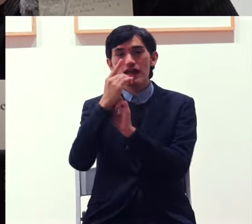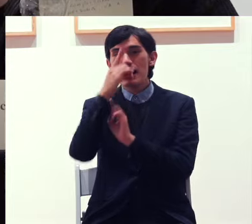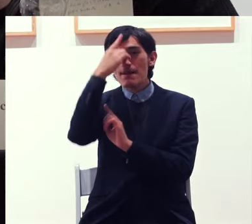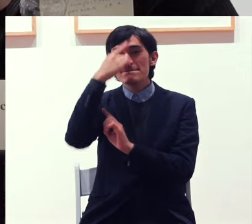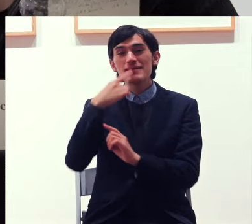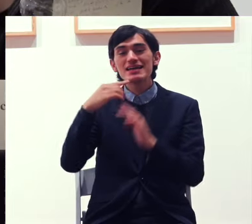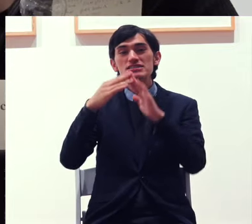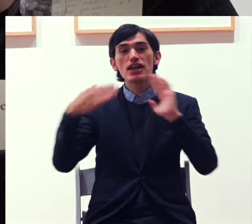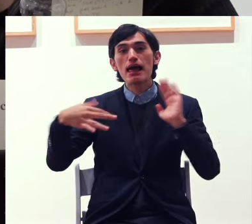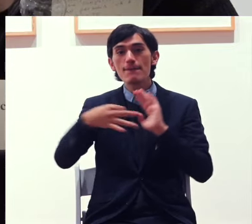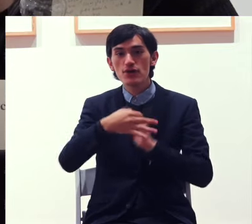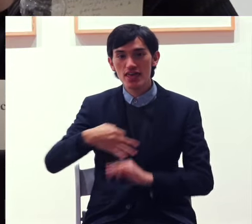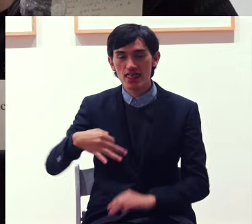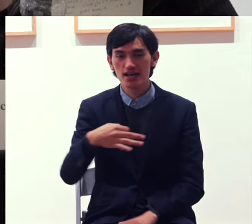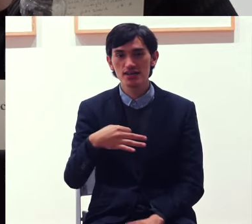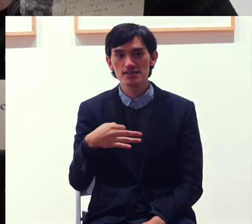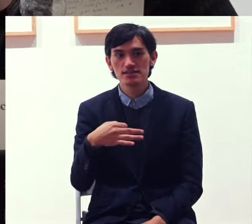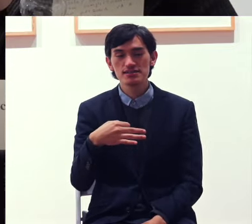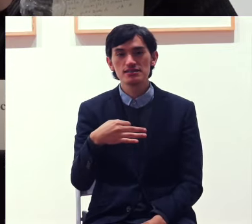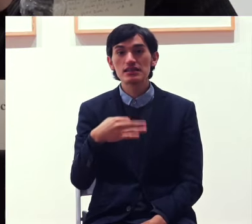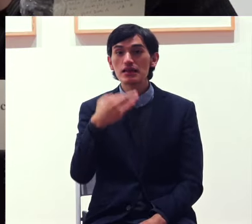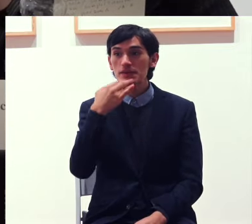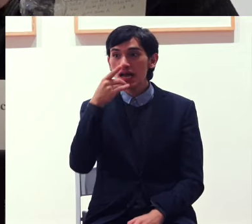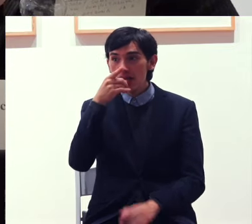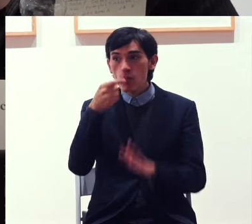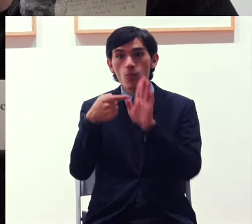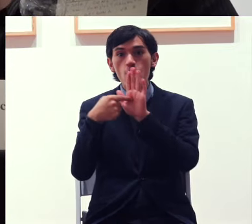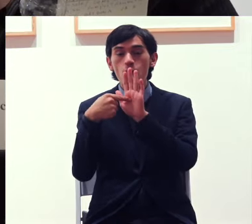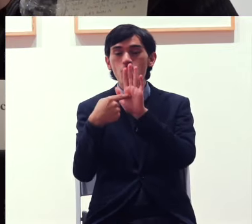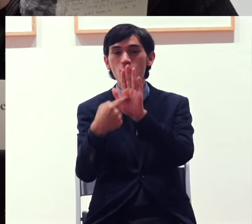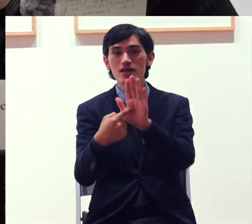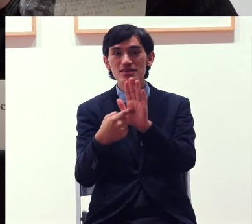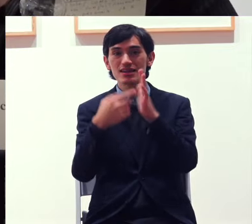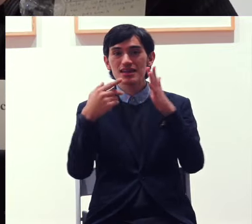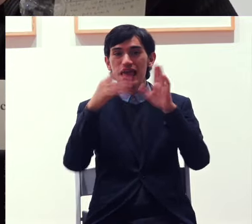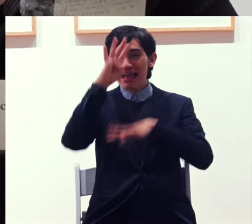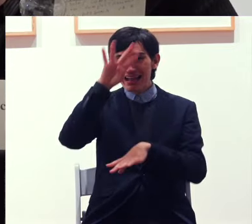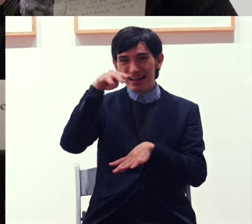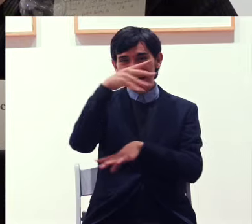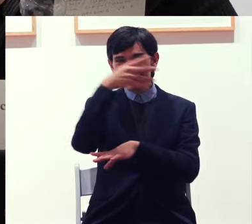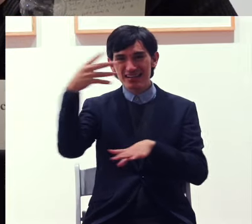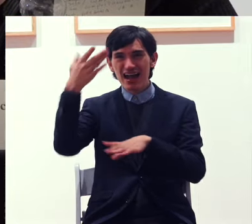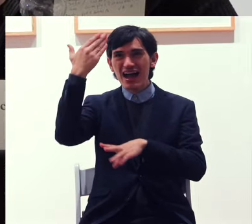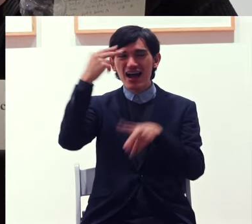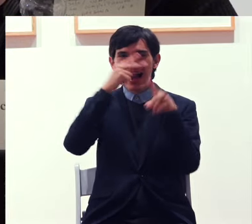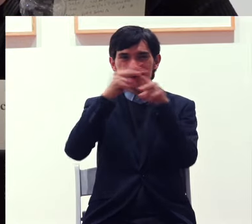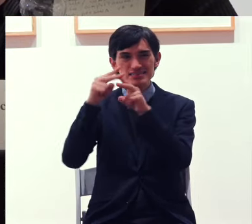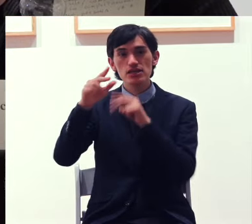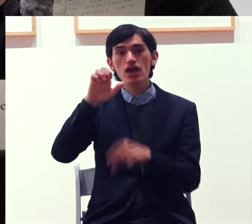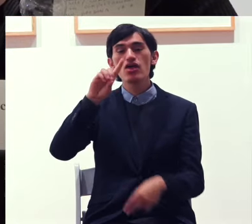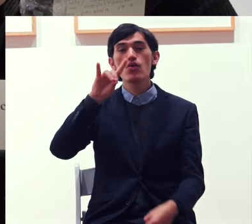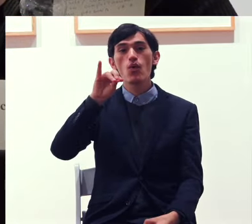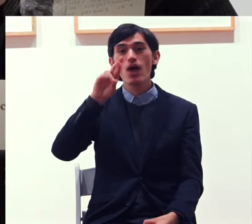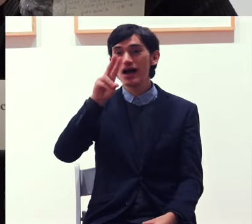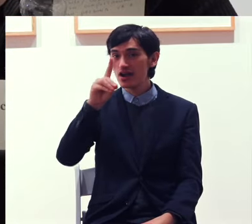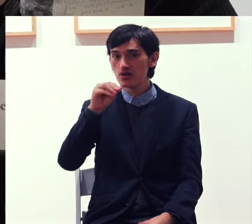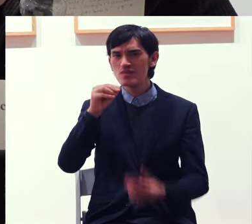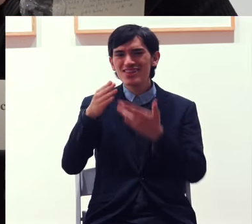en el Centro Cultural Palacio de la Moneda, que fue curada por el Justo Pastor, y donde se muestran todo este calendario que